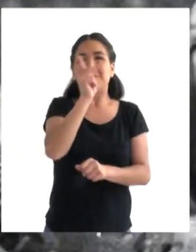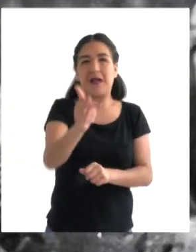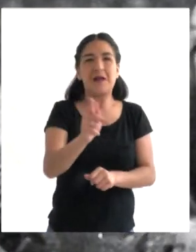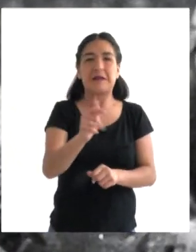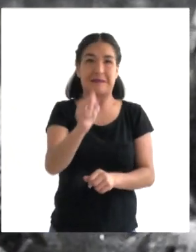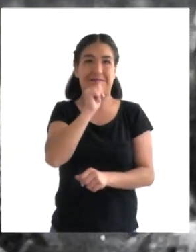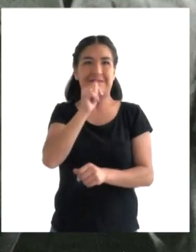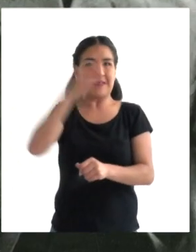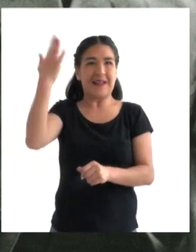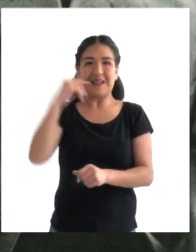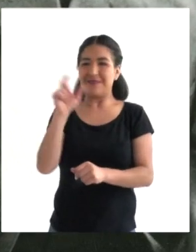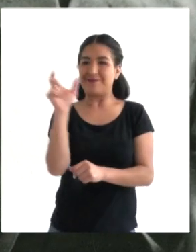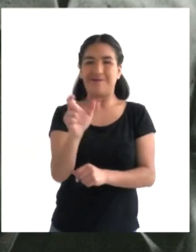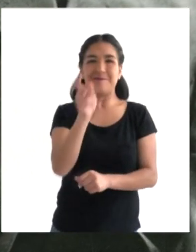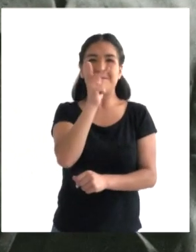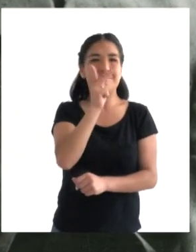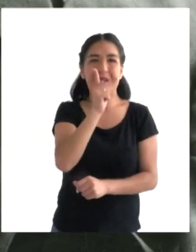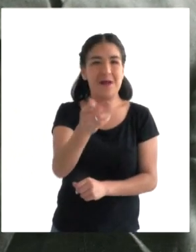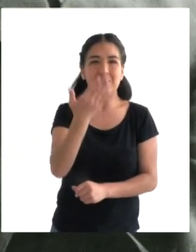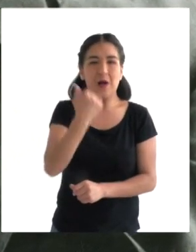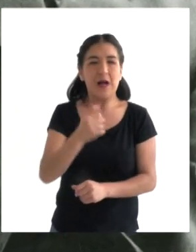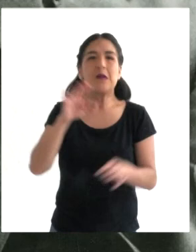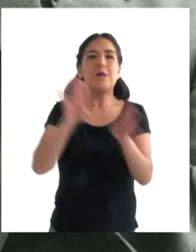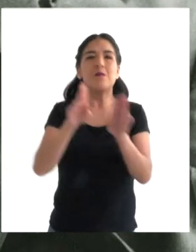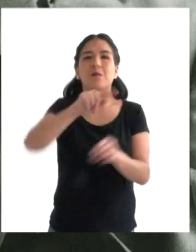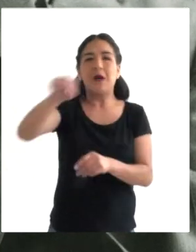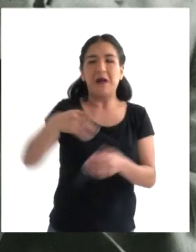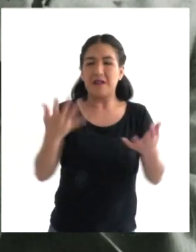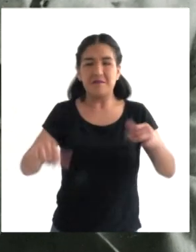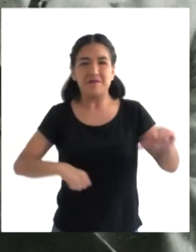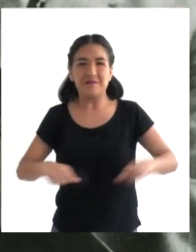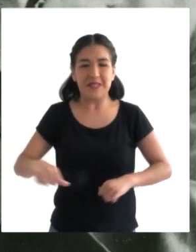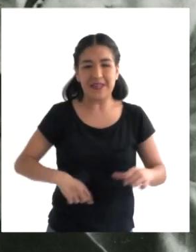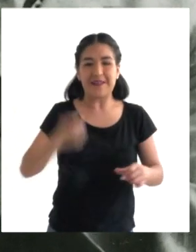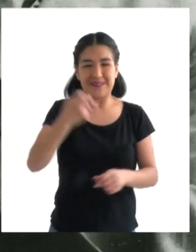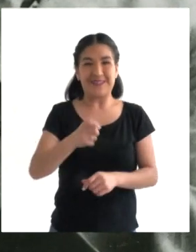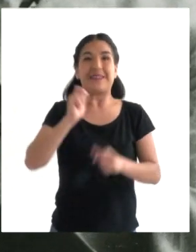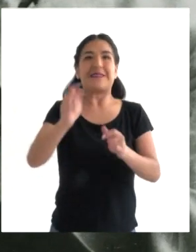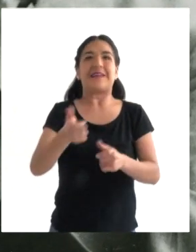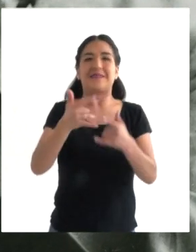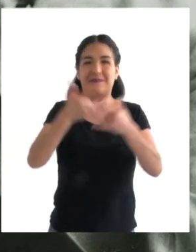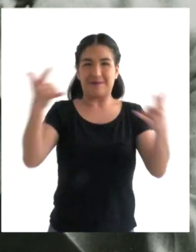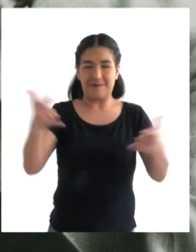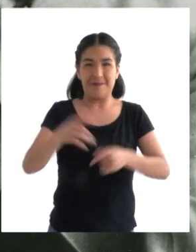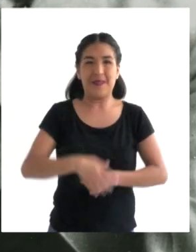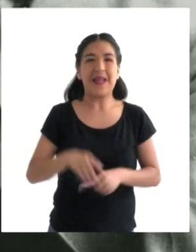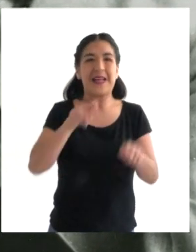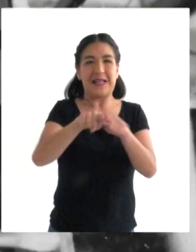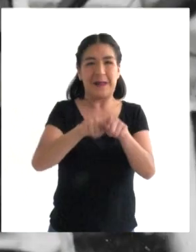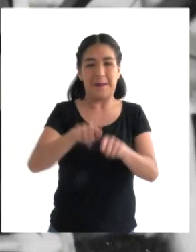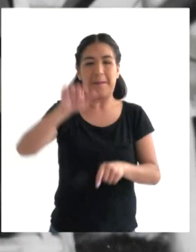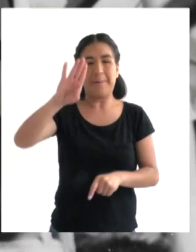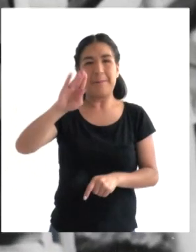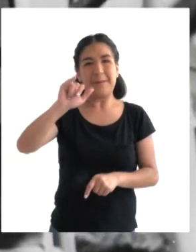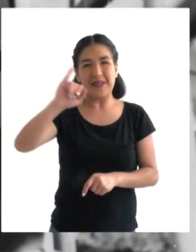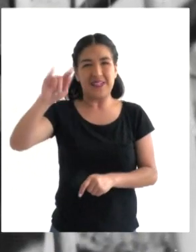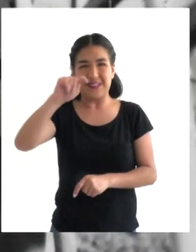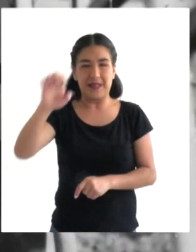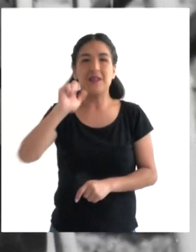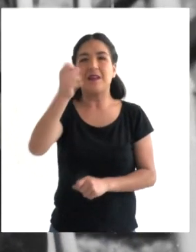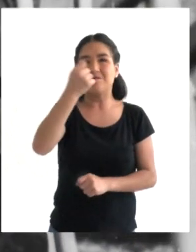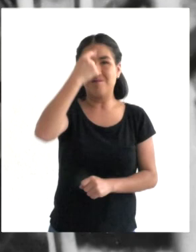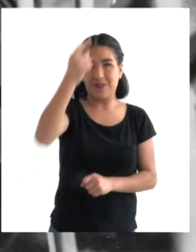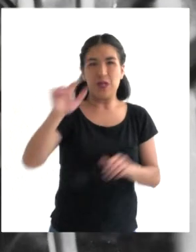su comportamiento. Estos son algunos de los grandes proactivos de la historia. Los hermanos Wright, inventores